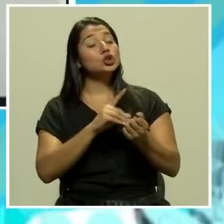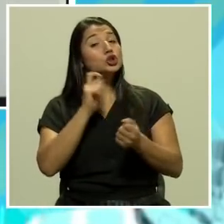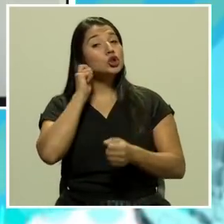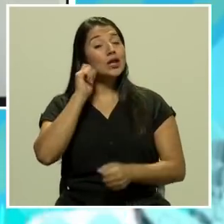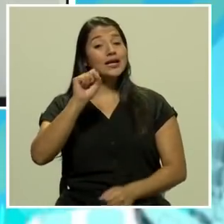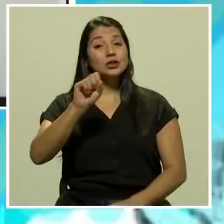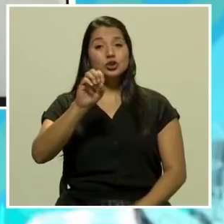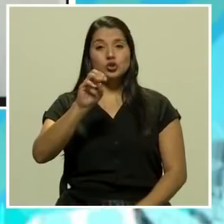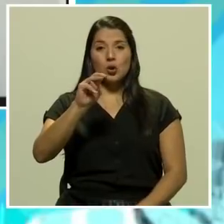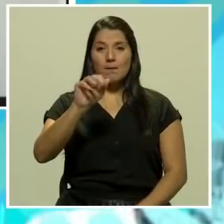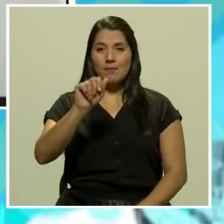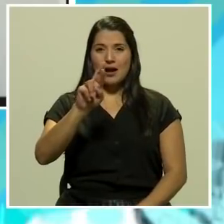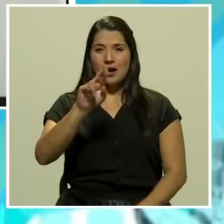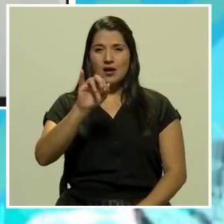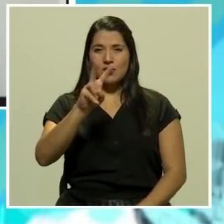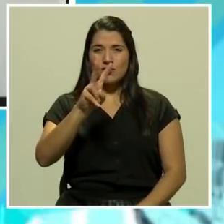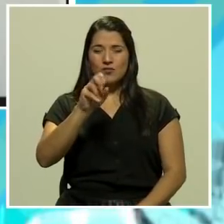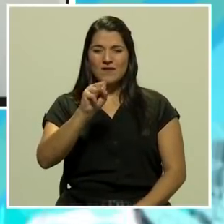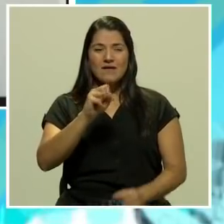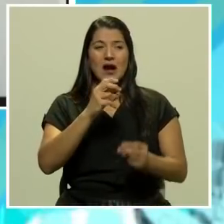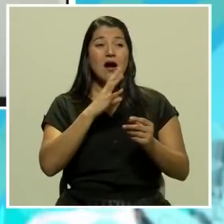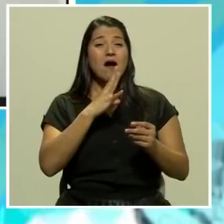Somarribas, así a la velocidad del rayo,